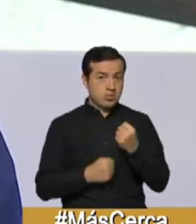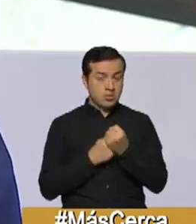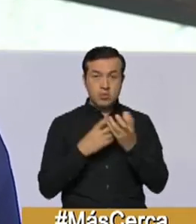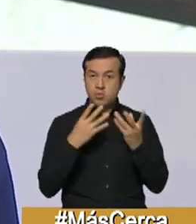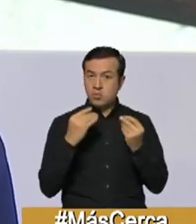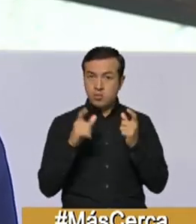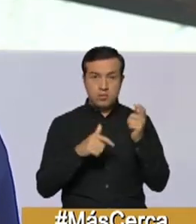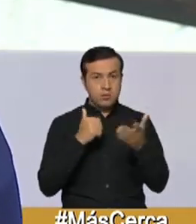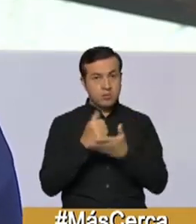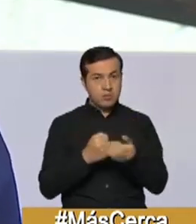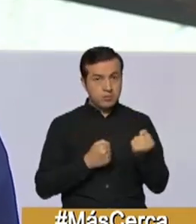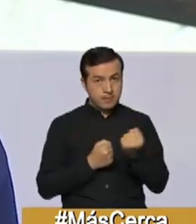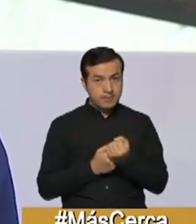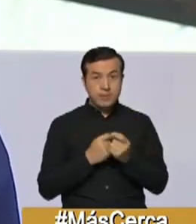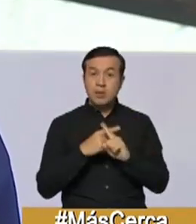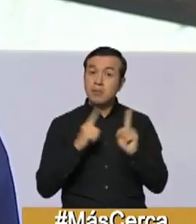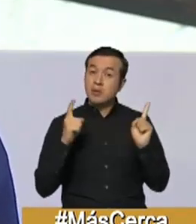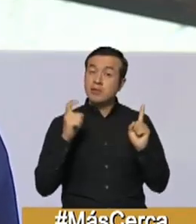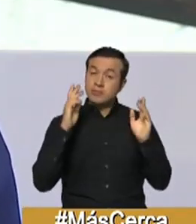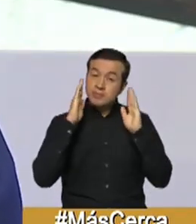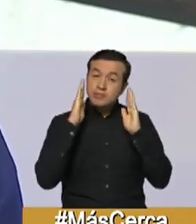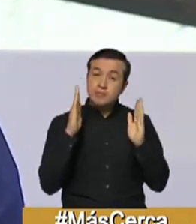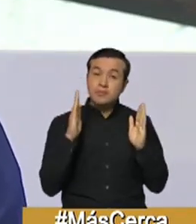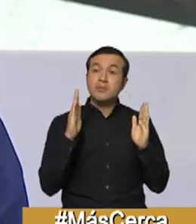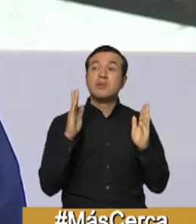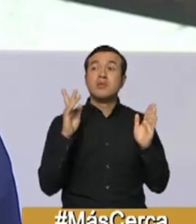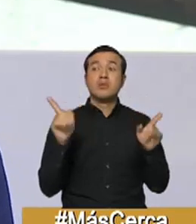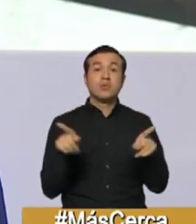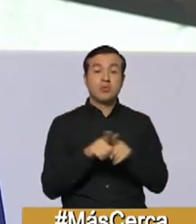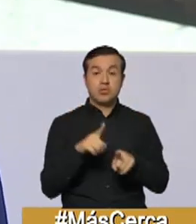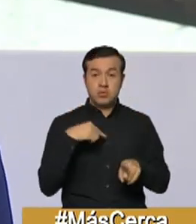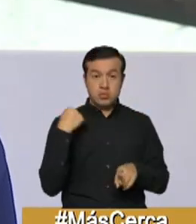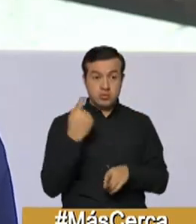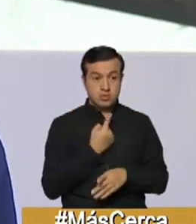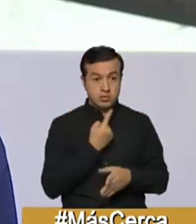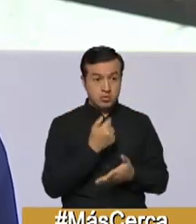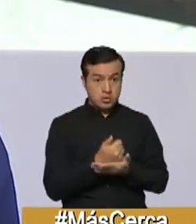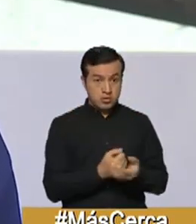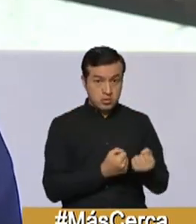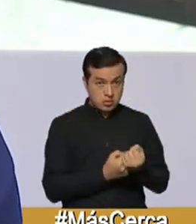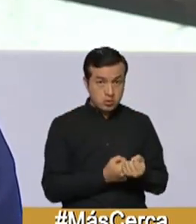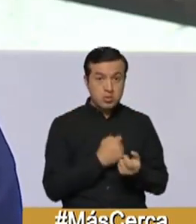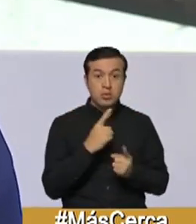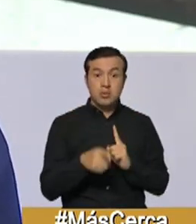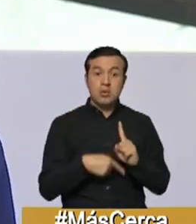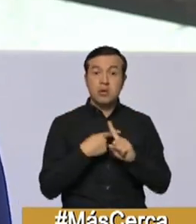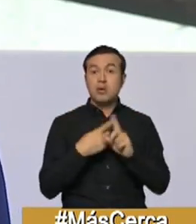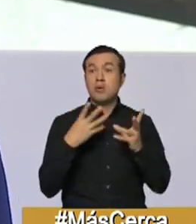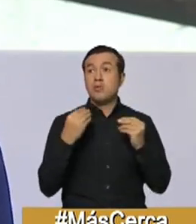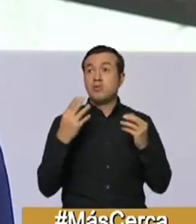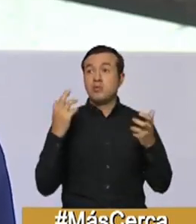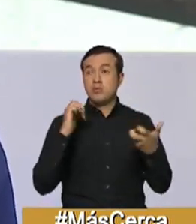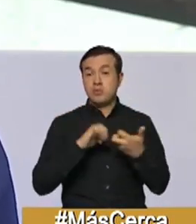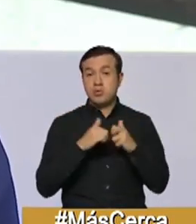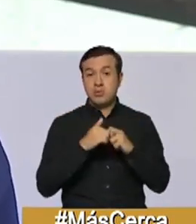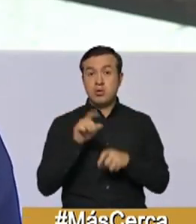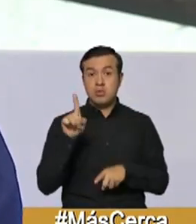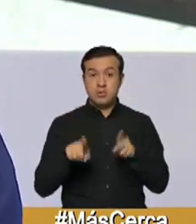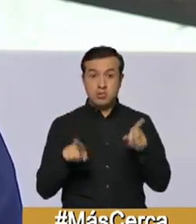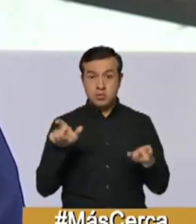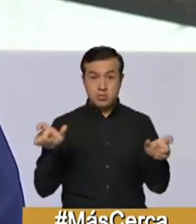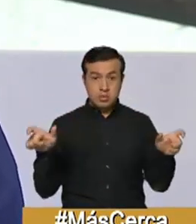gente. Pero lo que sí hay que tomar en cuenta, que así como hemos ayudado, también hemos tenido muchos problemas. Ha habido